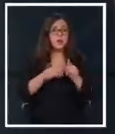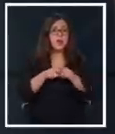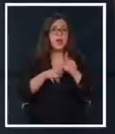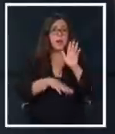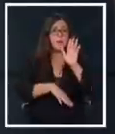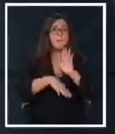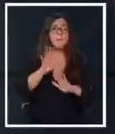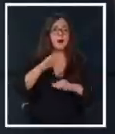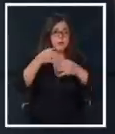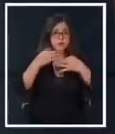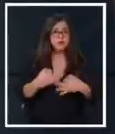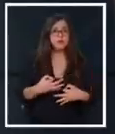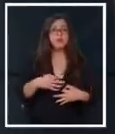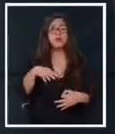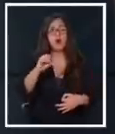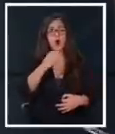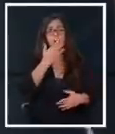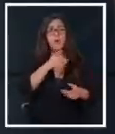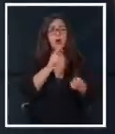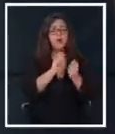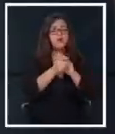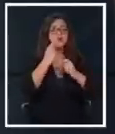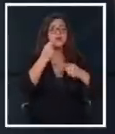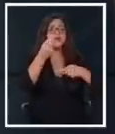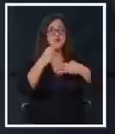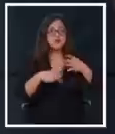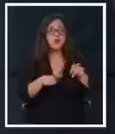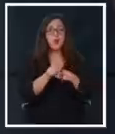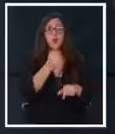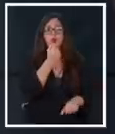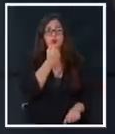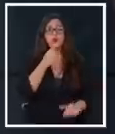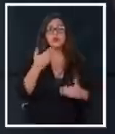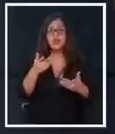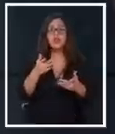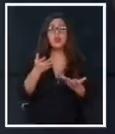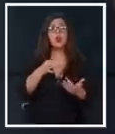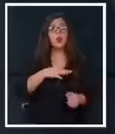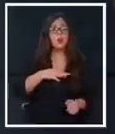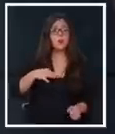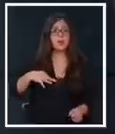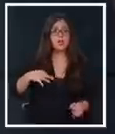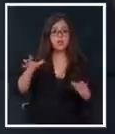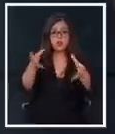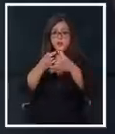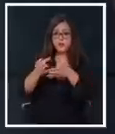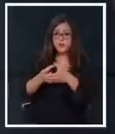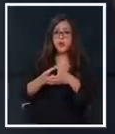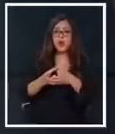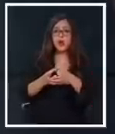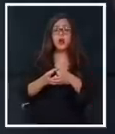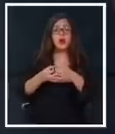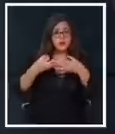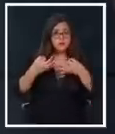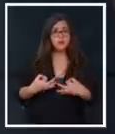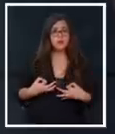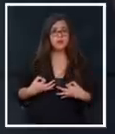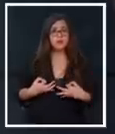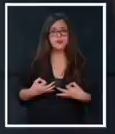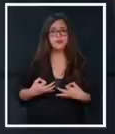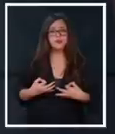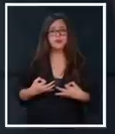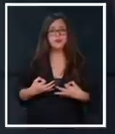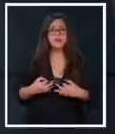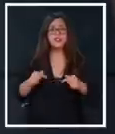eso va a tener una mejor evaluación está plenamente equivocado y por eso como acá viene que somos un equipo y la